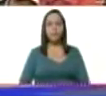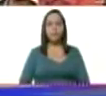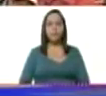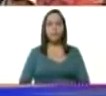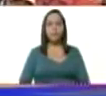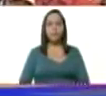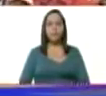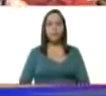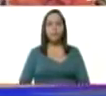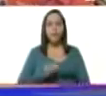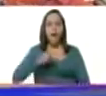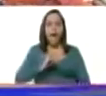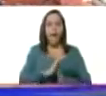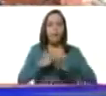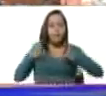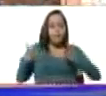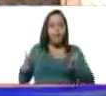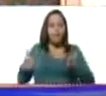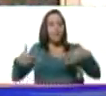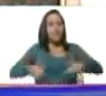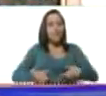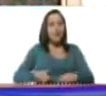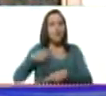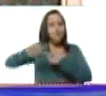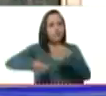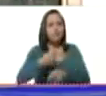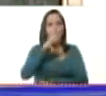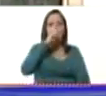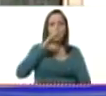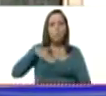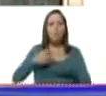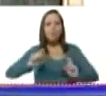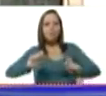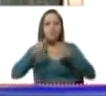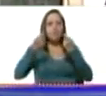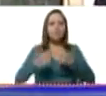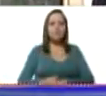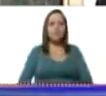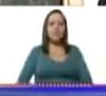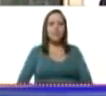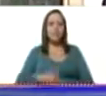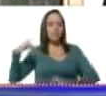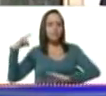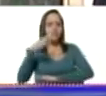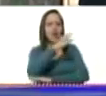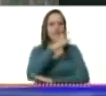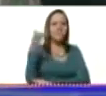grande el esfuerzo en estos años para recuperar la línea bandera de Venezuela.